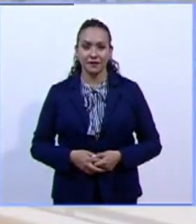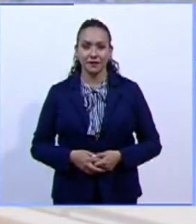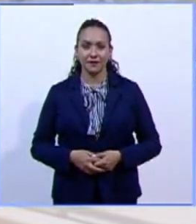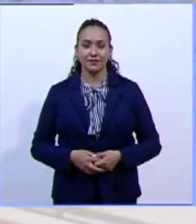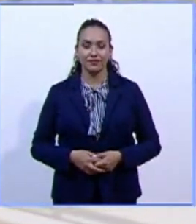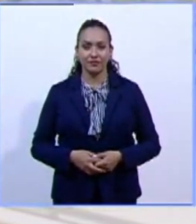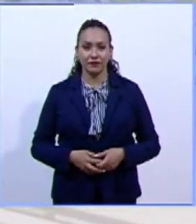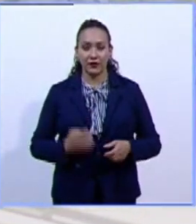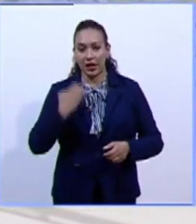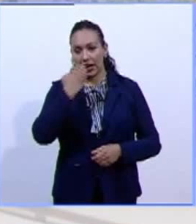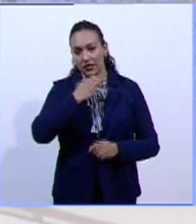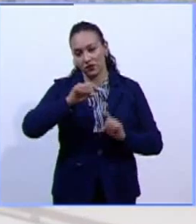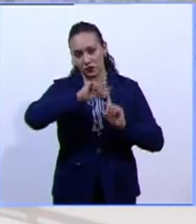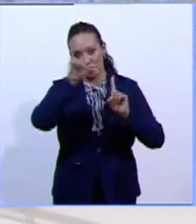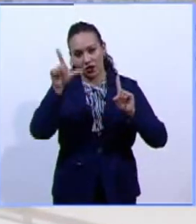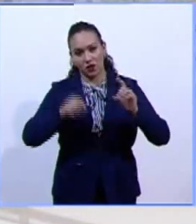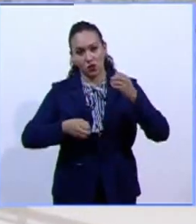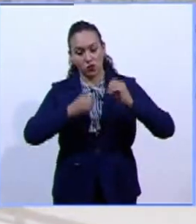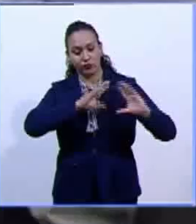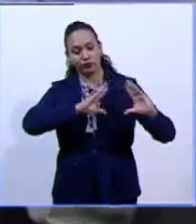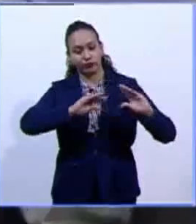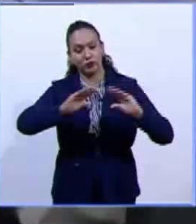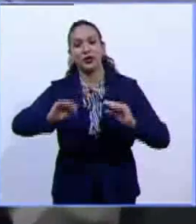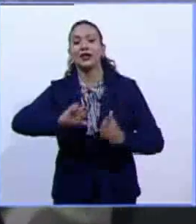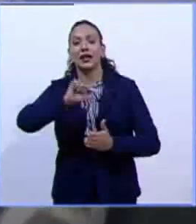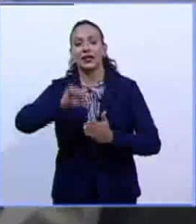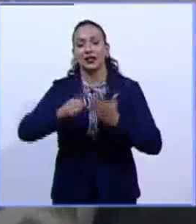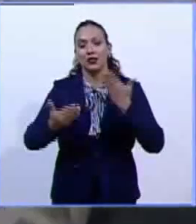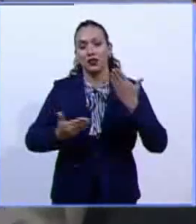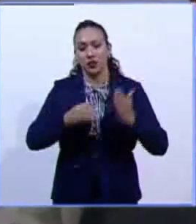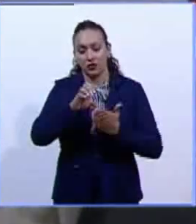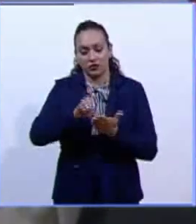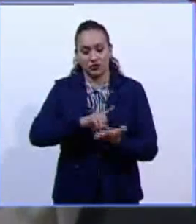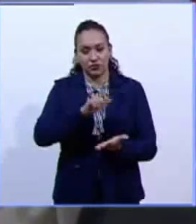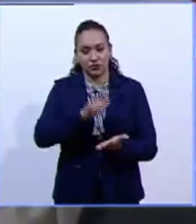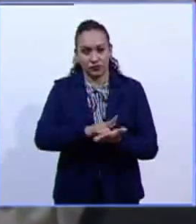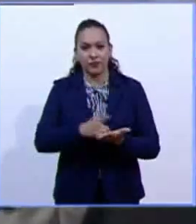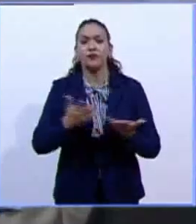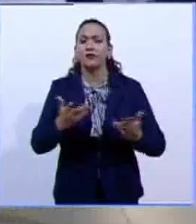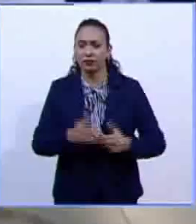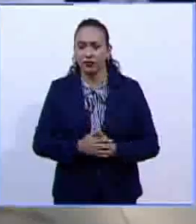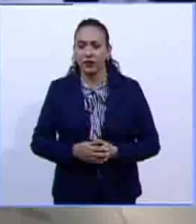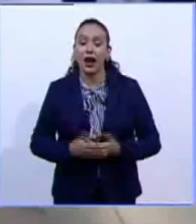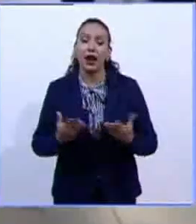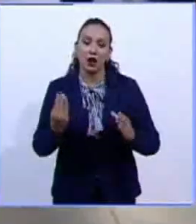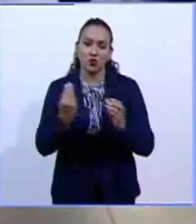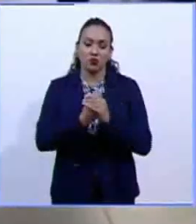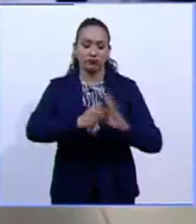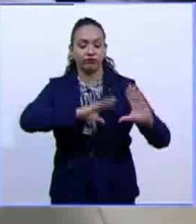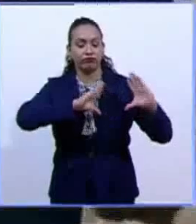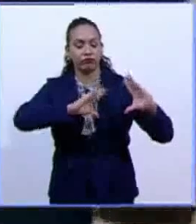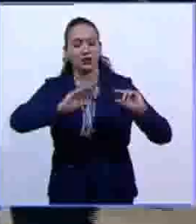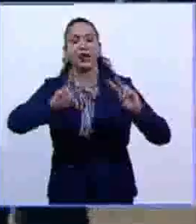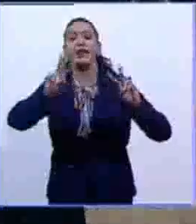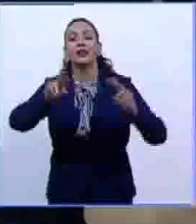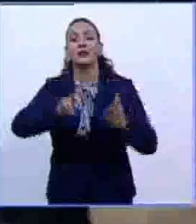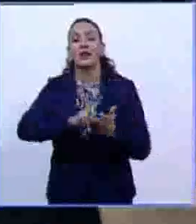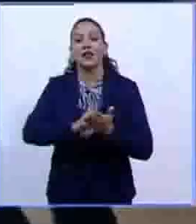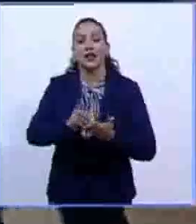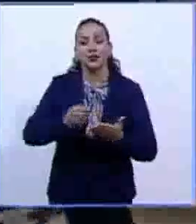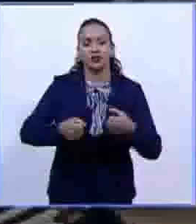La Escuela Federal de Formación Judicial y el Centro de Estudios Constitucionales llevarán a cabo un seminario sobre el derecho a la seguridad